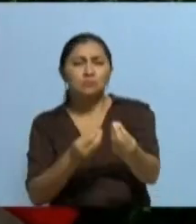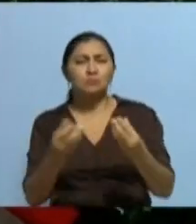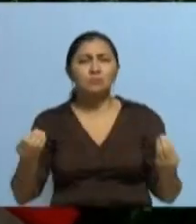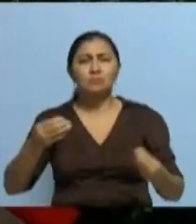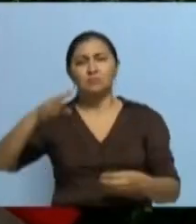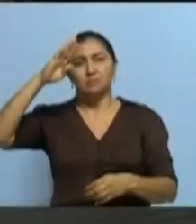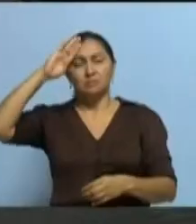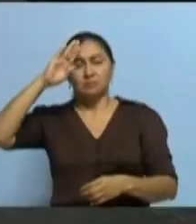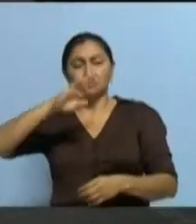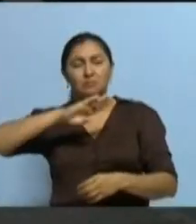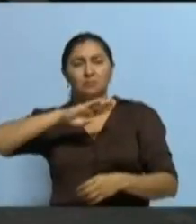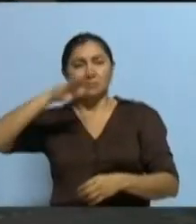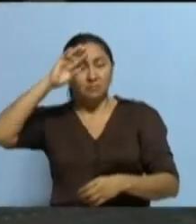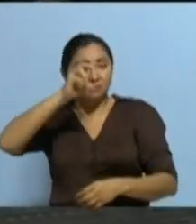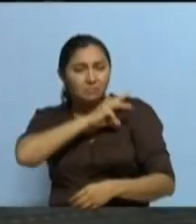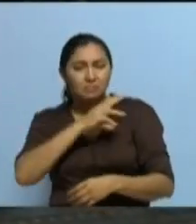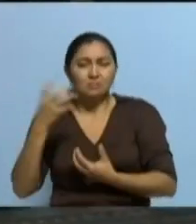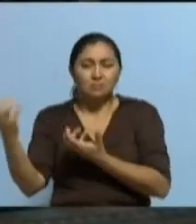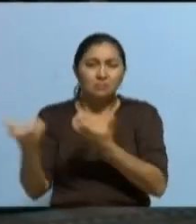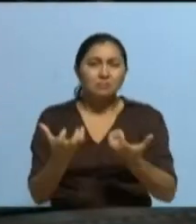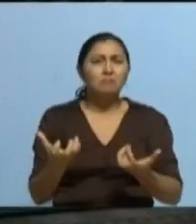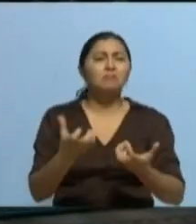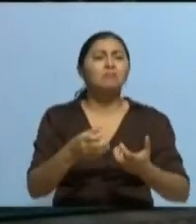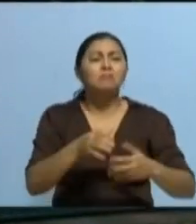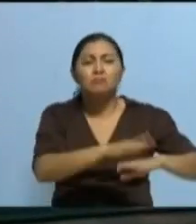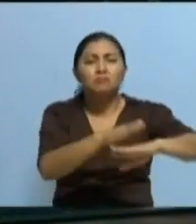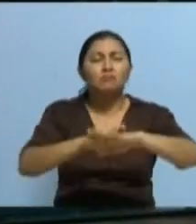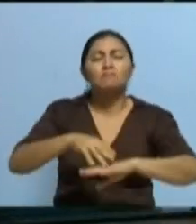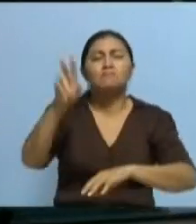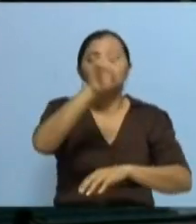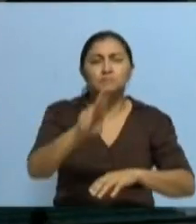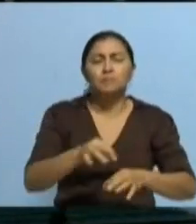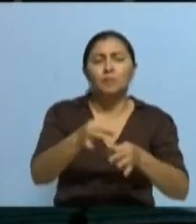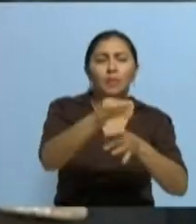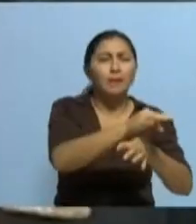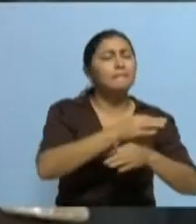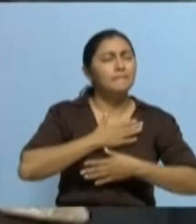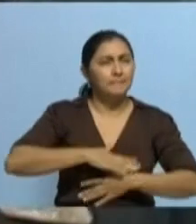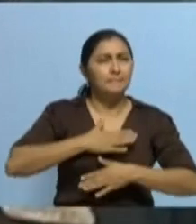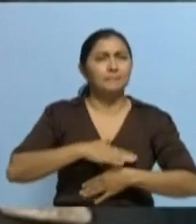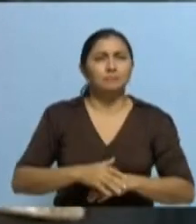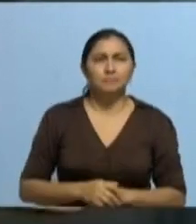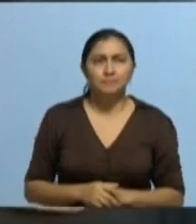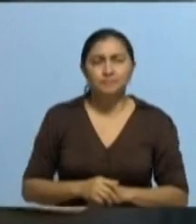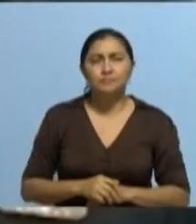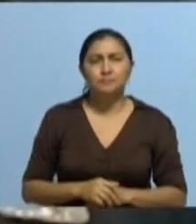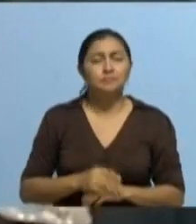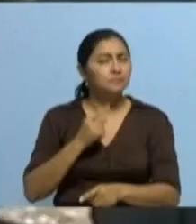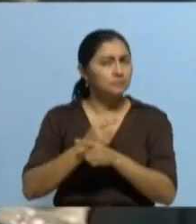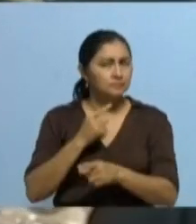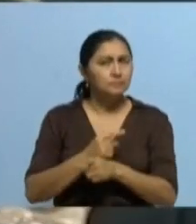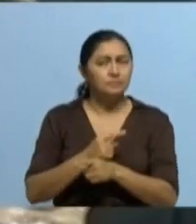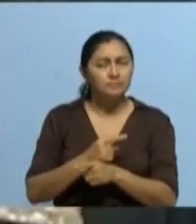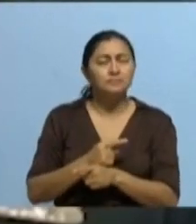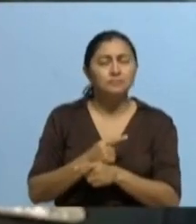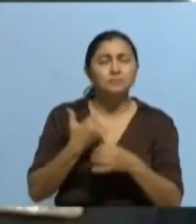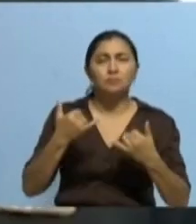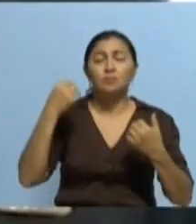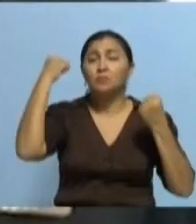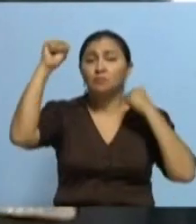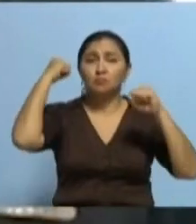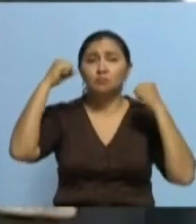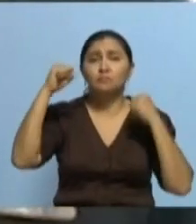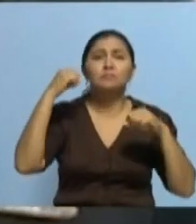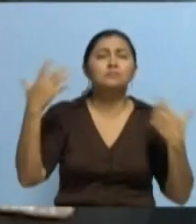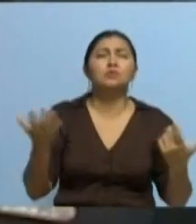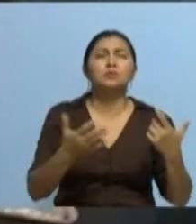e invitan a mantener la calma y a estar en sus actividades sin poner en riesgo sus vidas. Si bien es cierto que tenemos una preocupación en